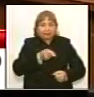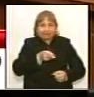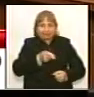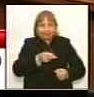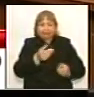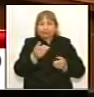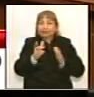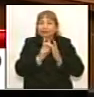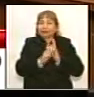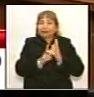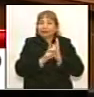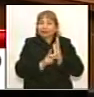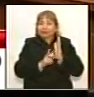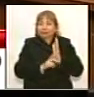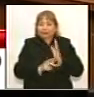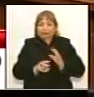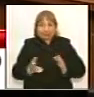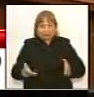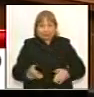la legislación electoral.